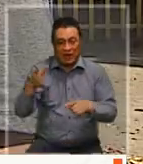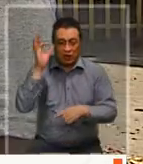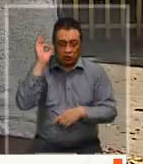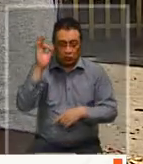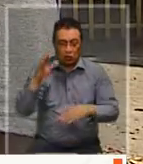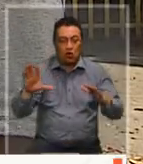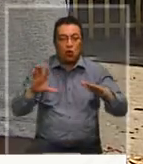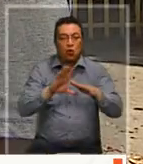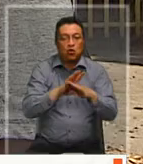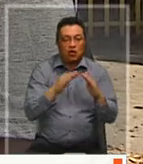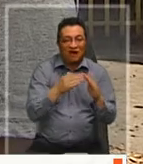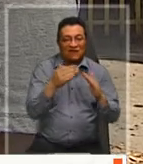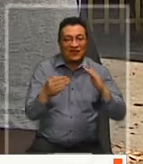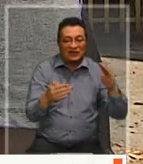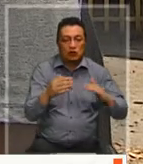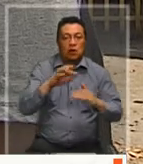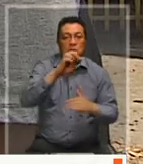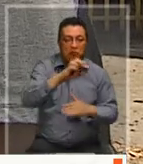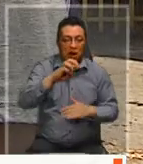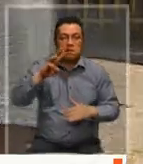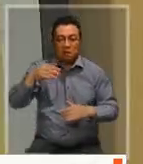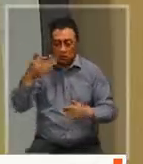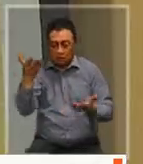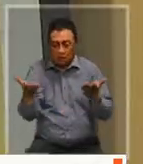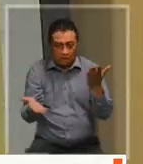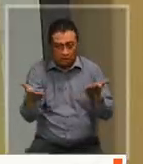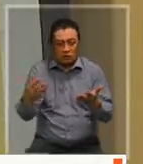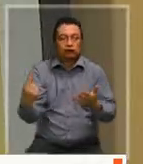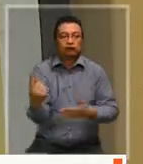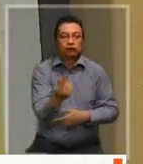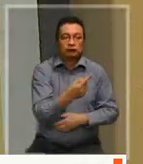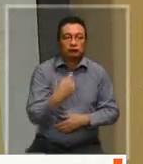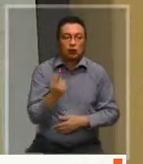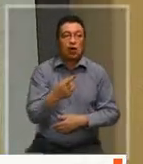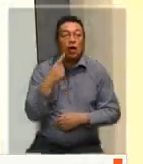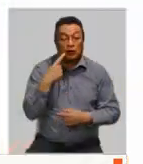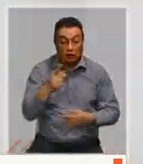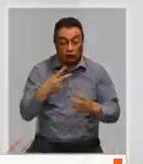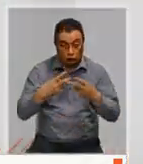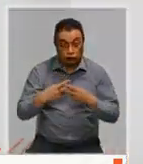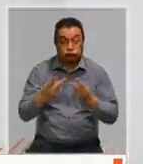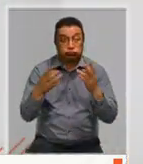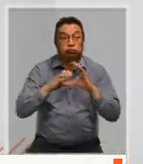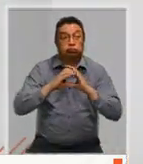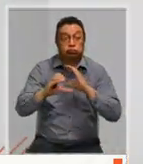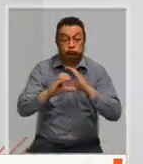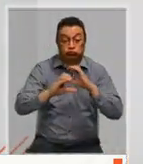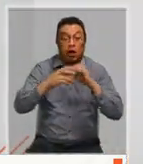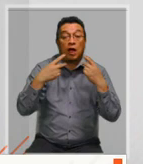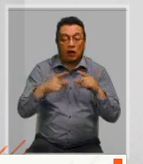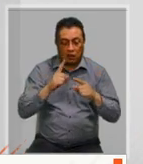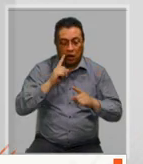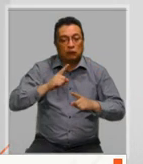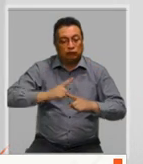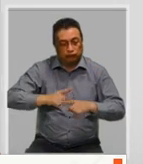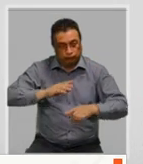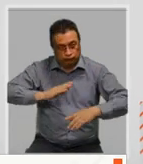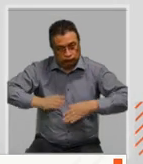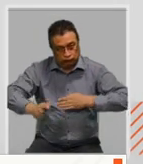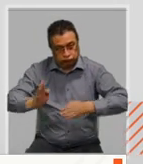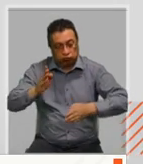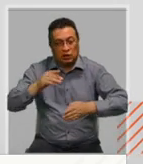de vecinos y centro de padres para evaluar esta situación además mediante un comunicado informaron que tomarán acciones